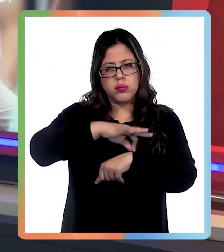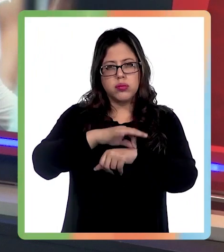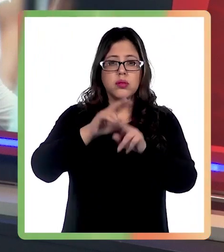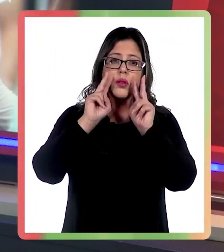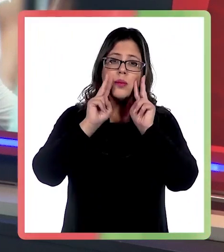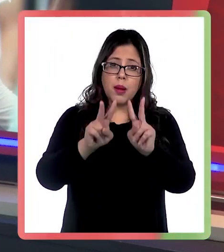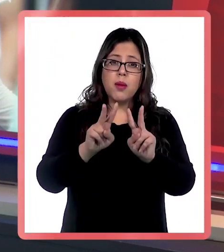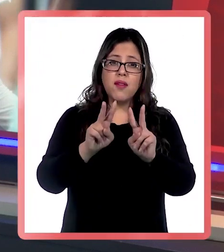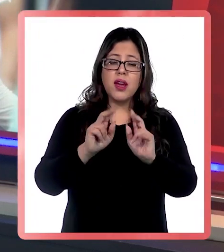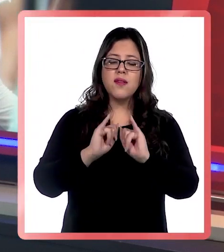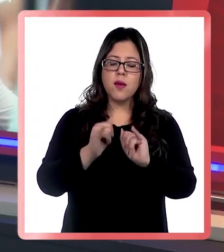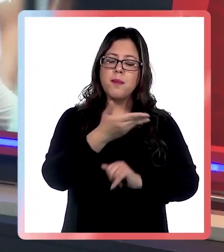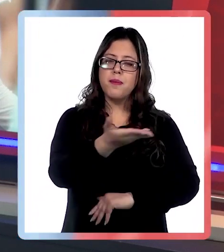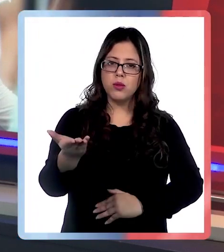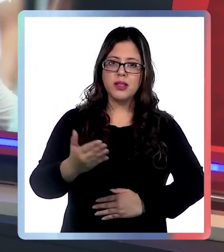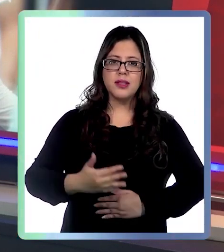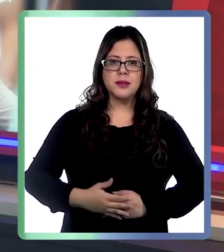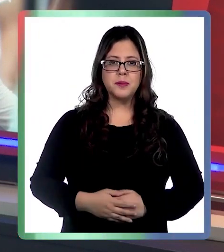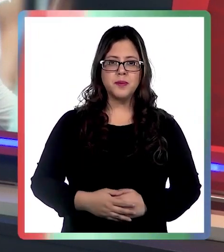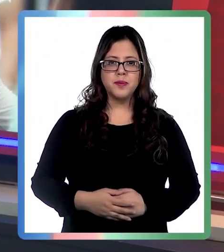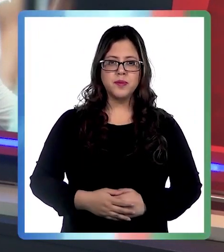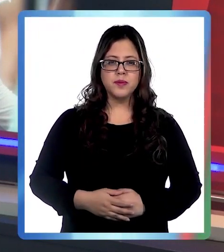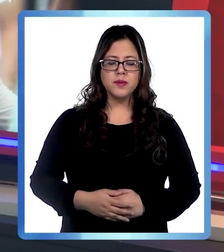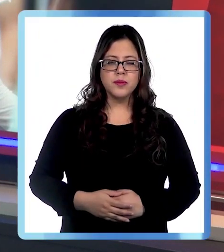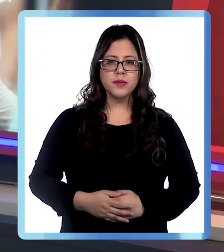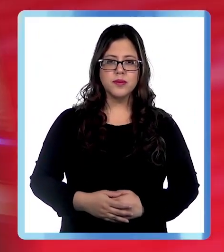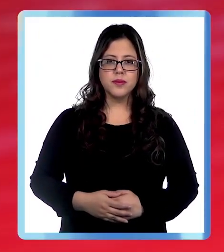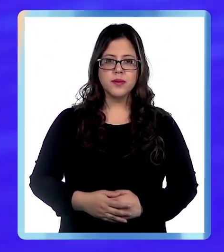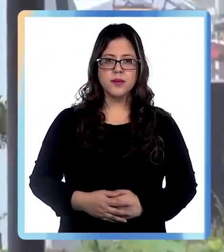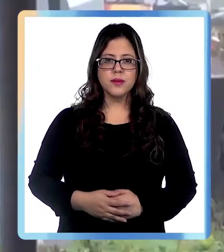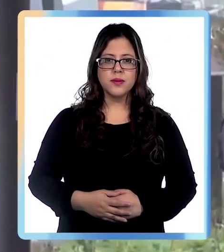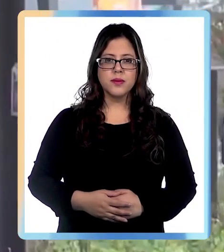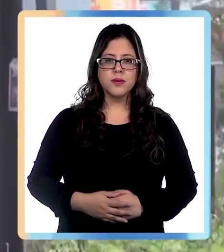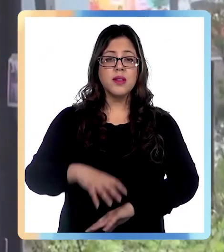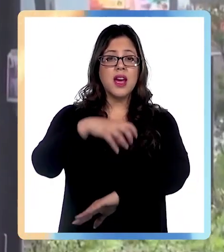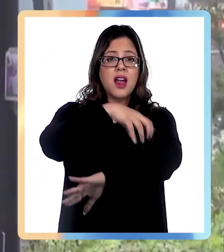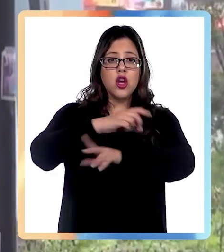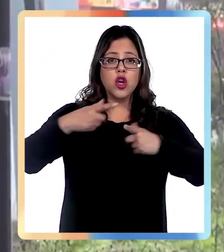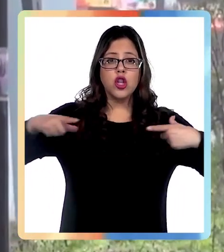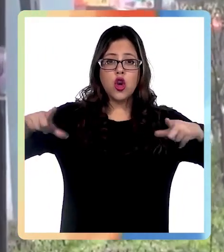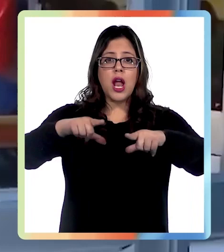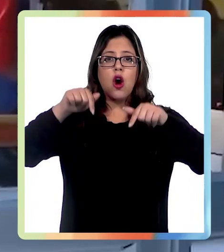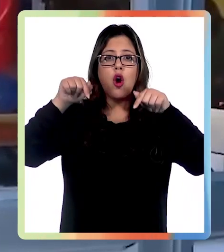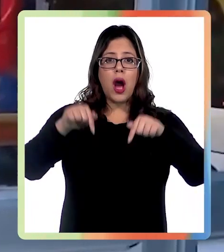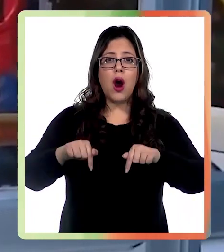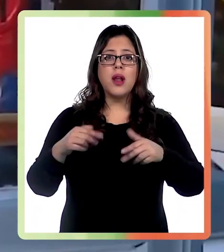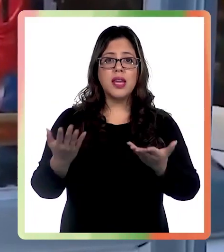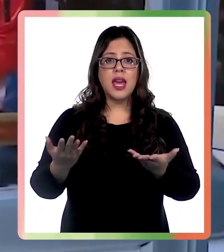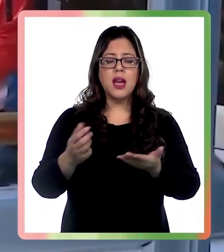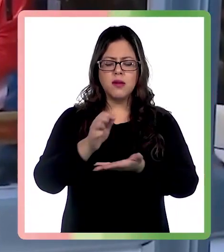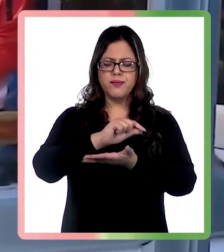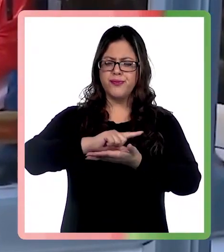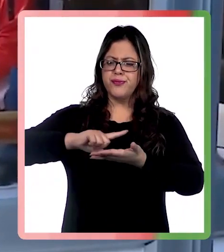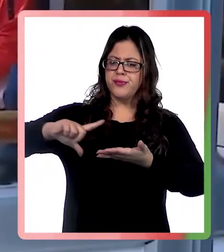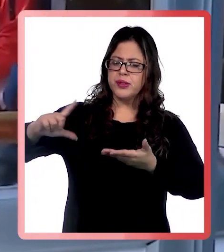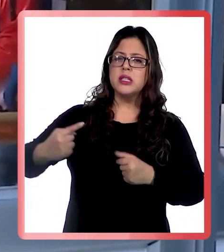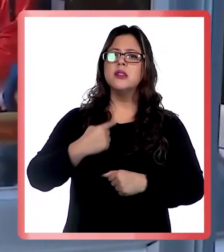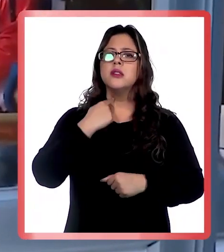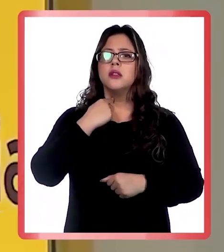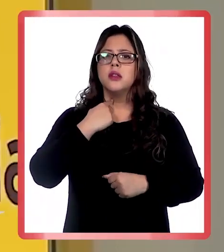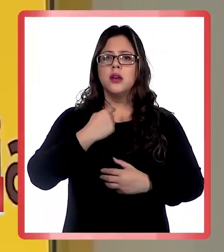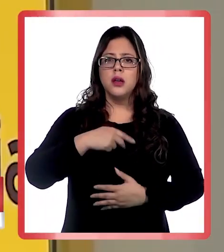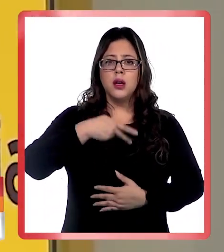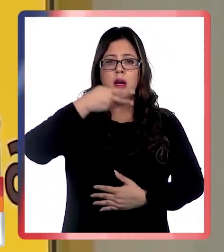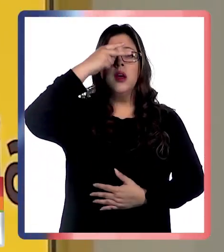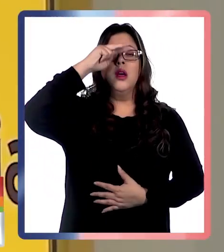síntomas Canal 5 de Puerto mon con la nota la región de los lagos está viendo afectada por un aumento en